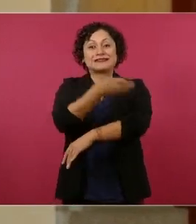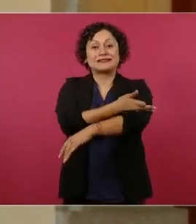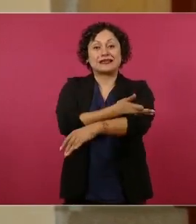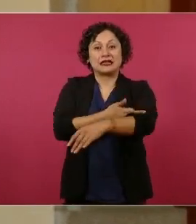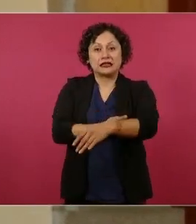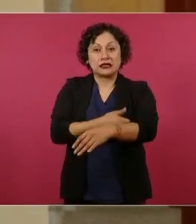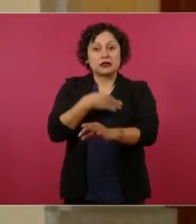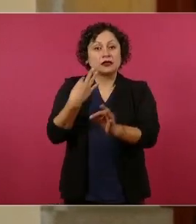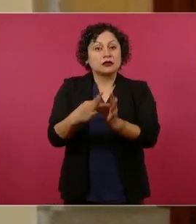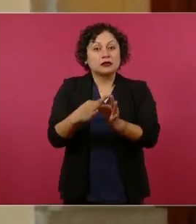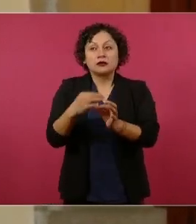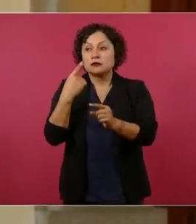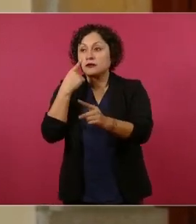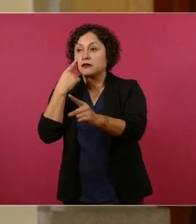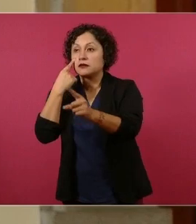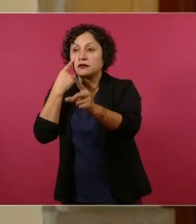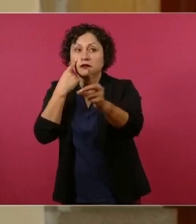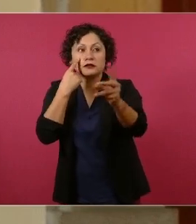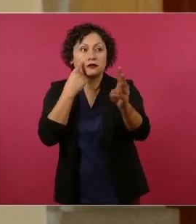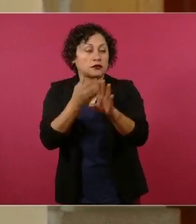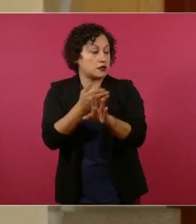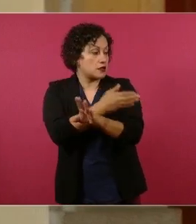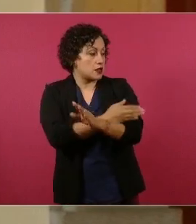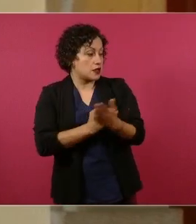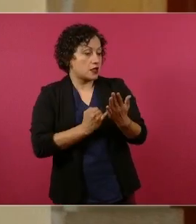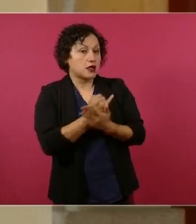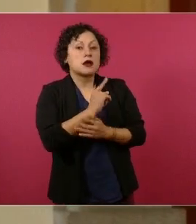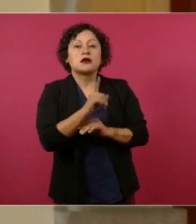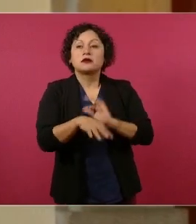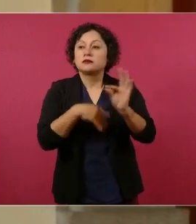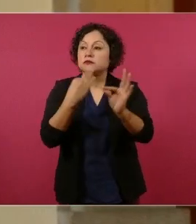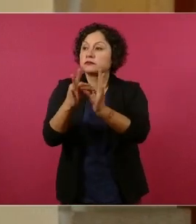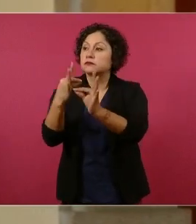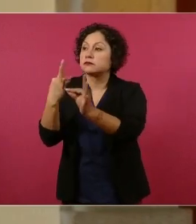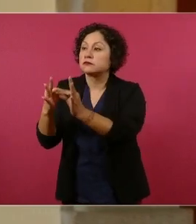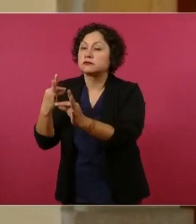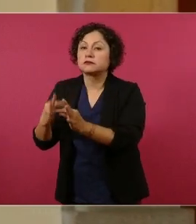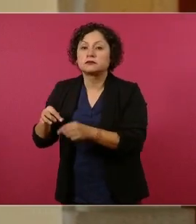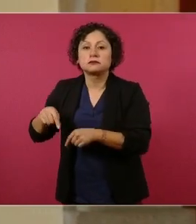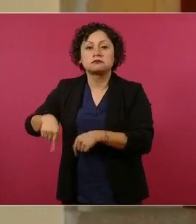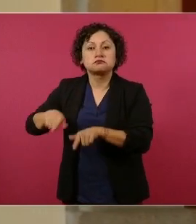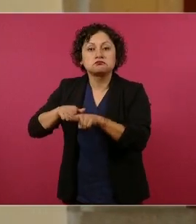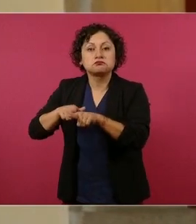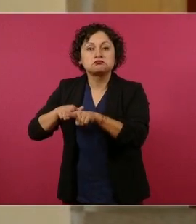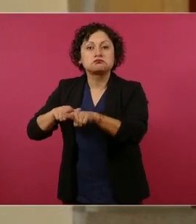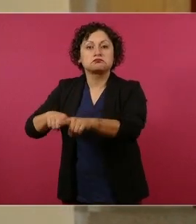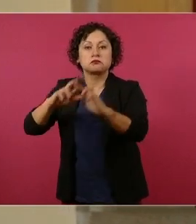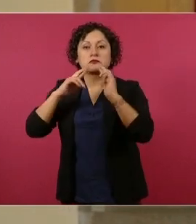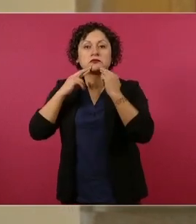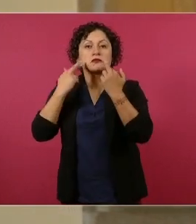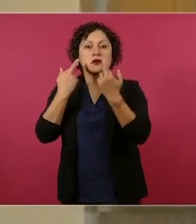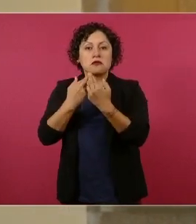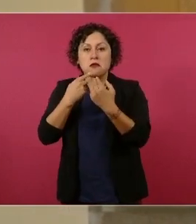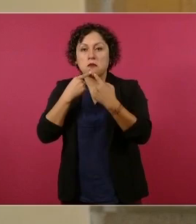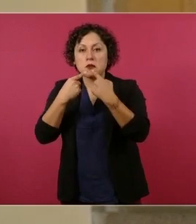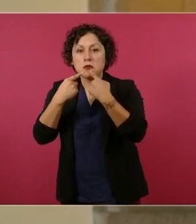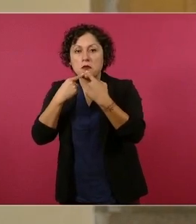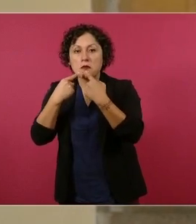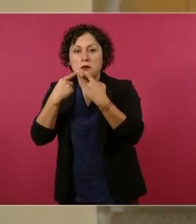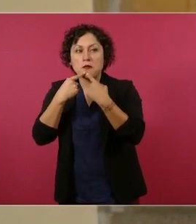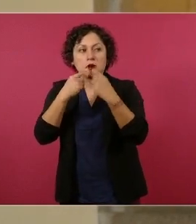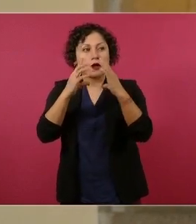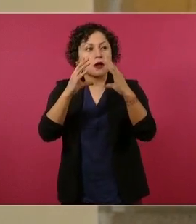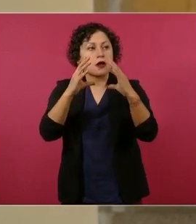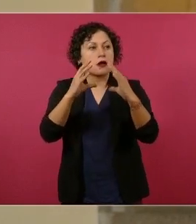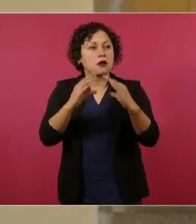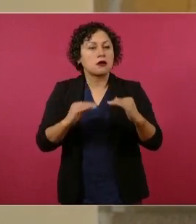sido programados y ejecutados de manera satisfactoria y no se levanta la sesión hasta que no se ha confirmado que pasó el pico de demanda